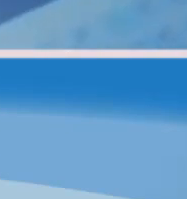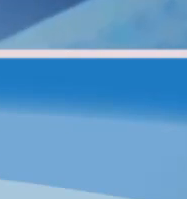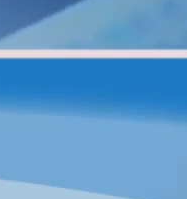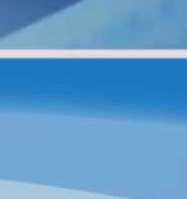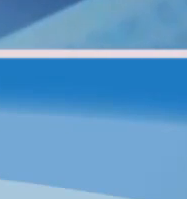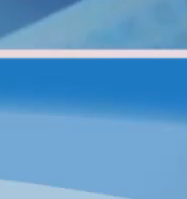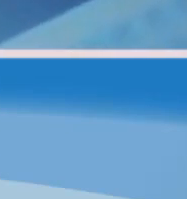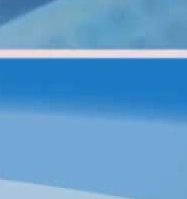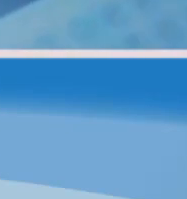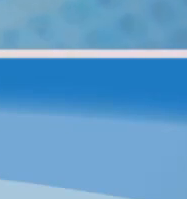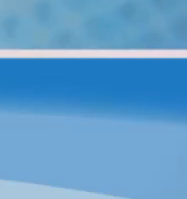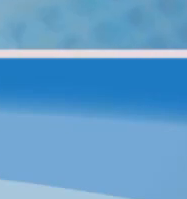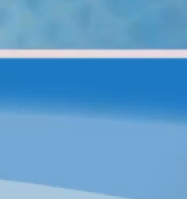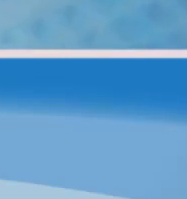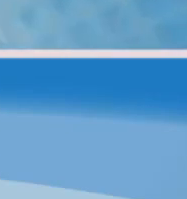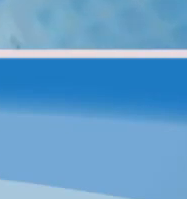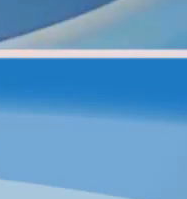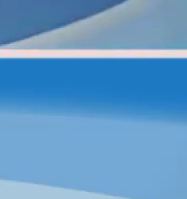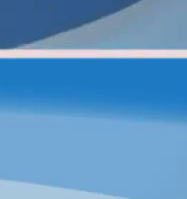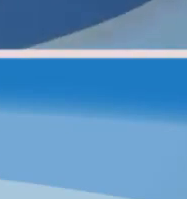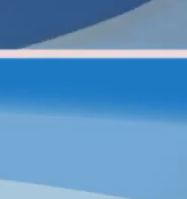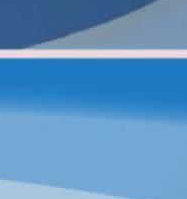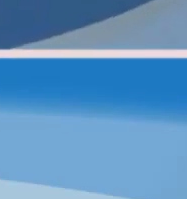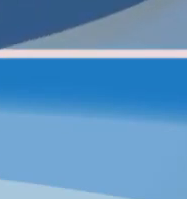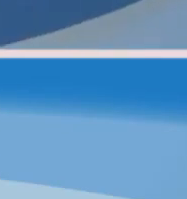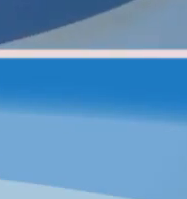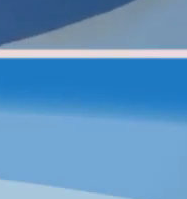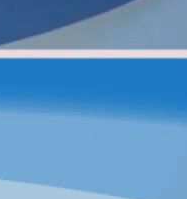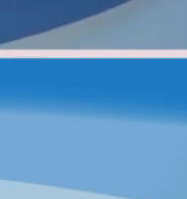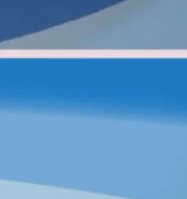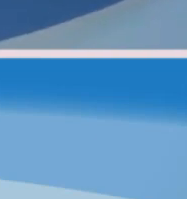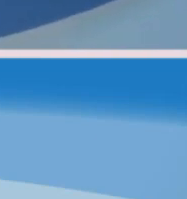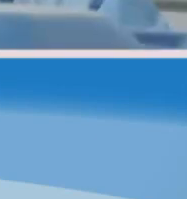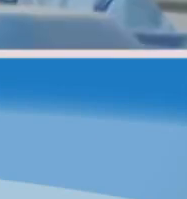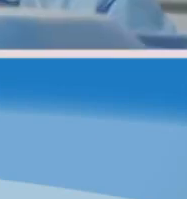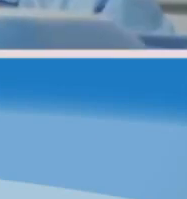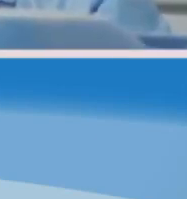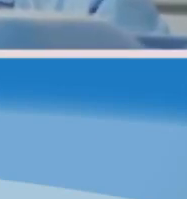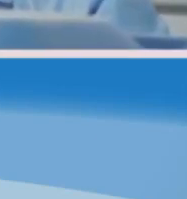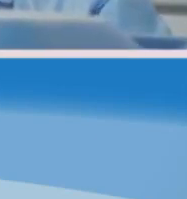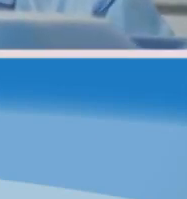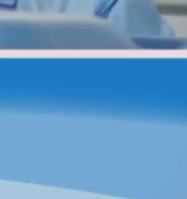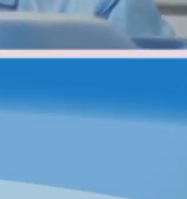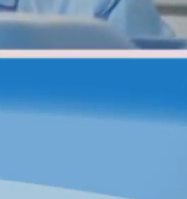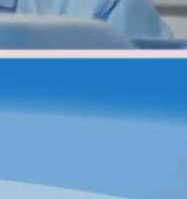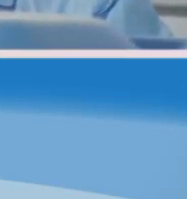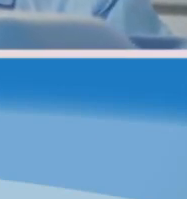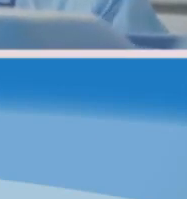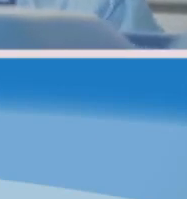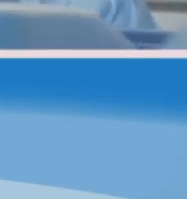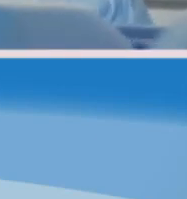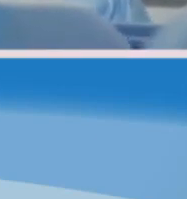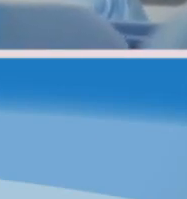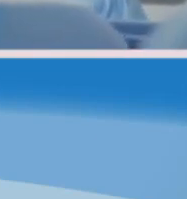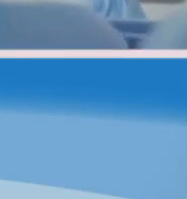para que nos llegue este informe. Ojalá, Dios mediante, las autoridades sepan manejar los casos o las